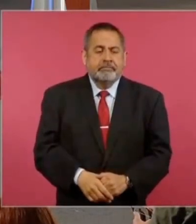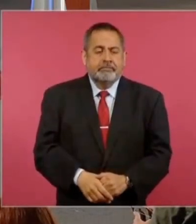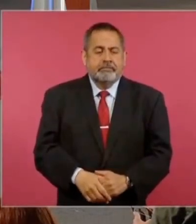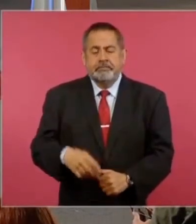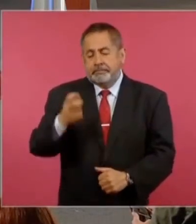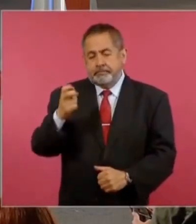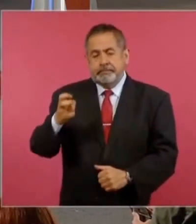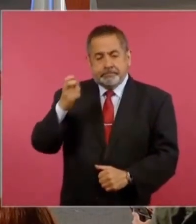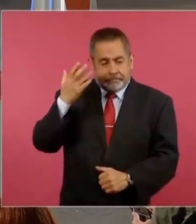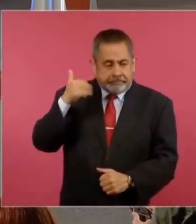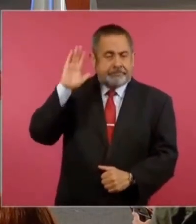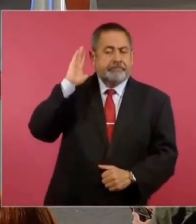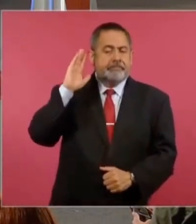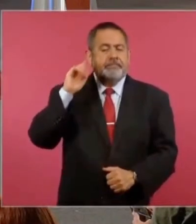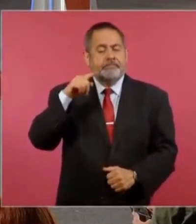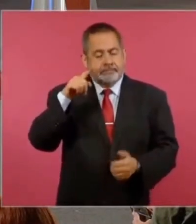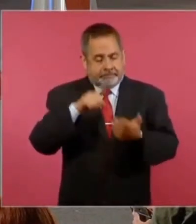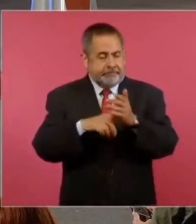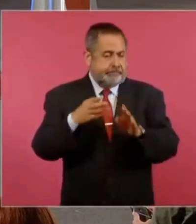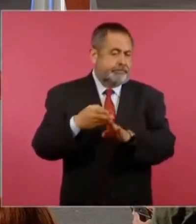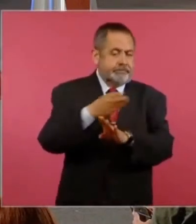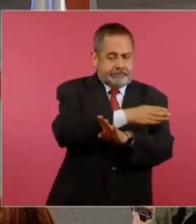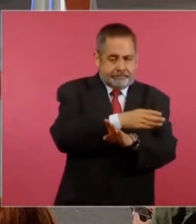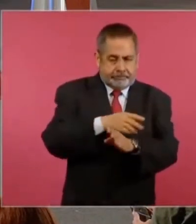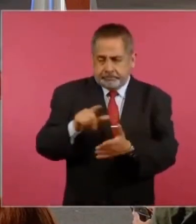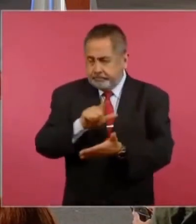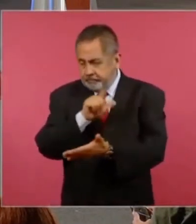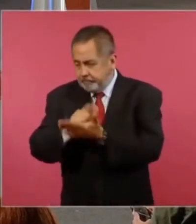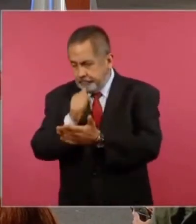Esto era antes de la reforma